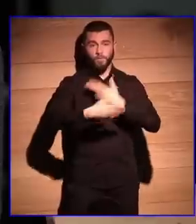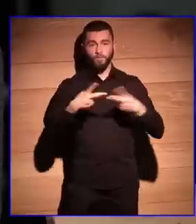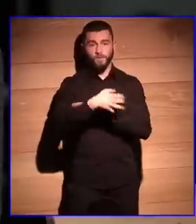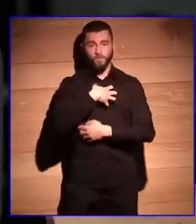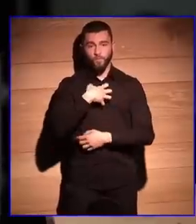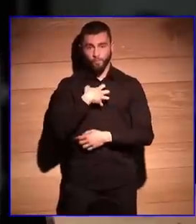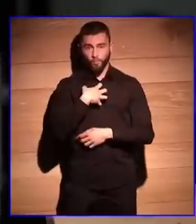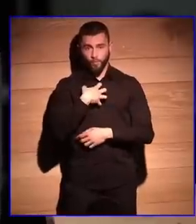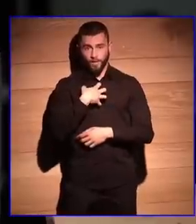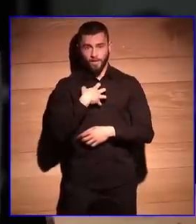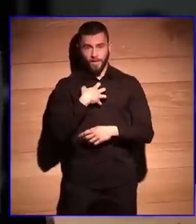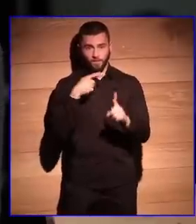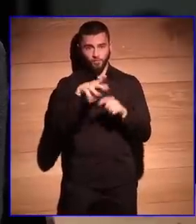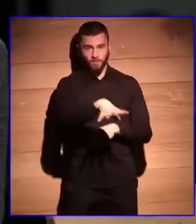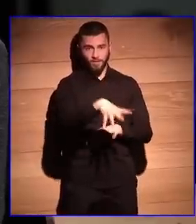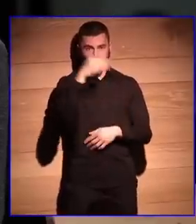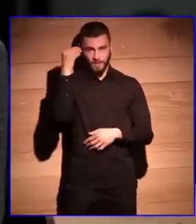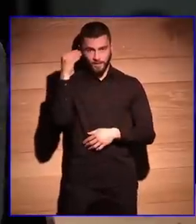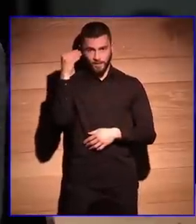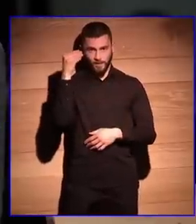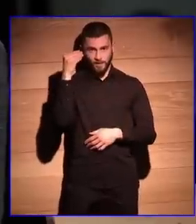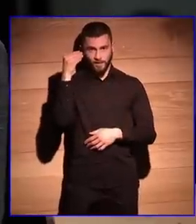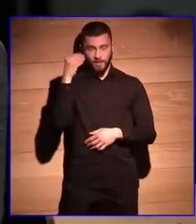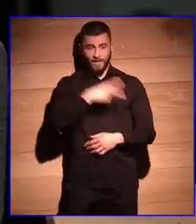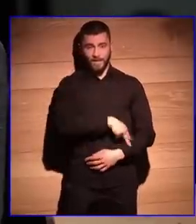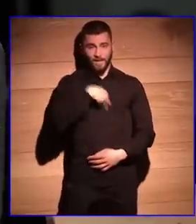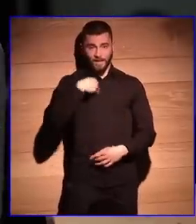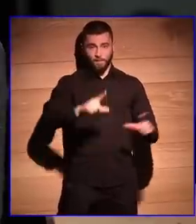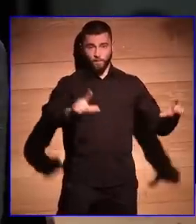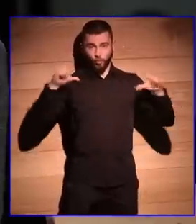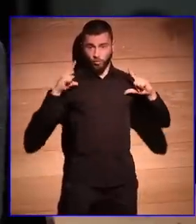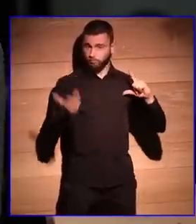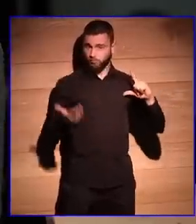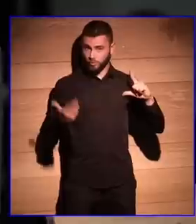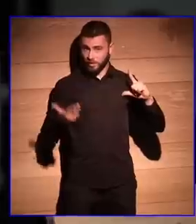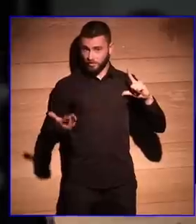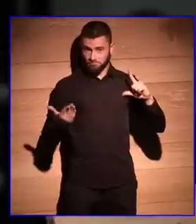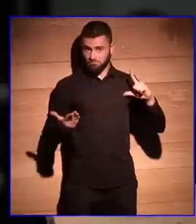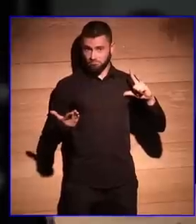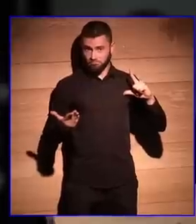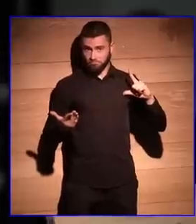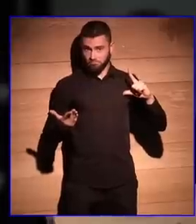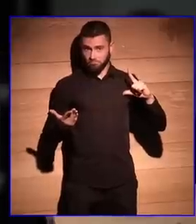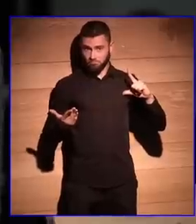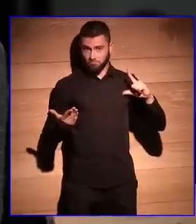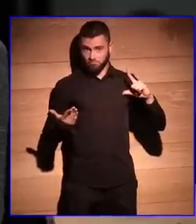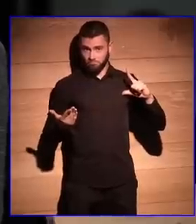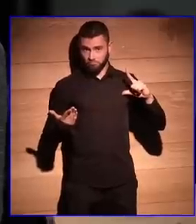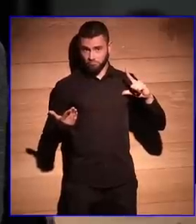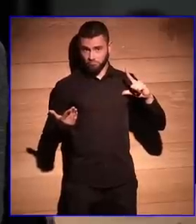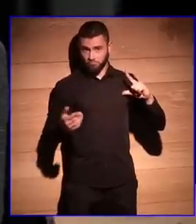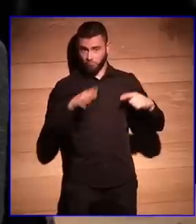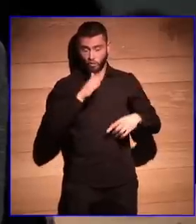de comprensión. Generalmente tenemos grandes protagonistas que lo son en tanto que tienen